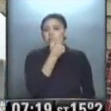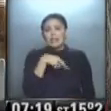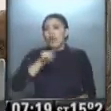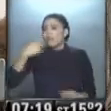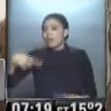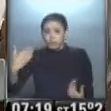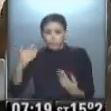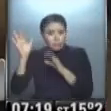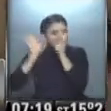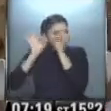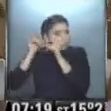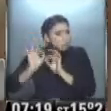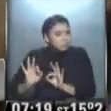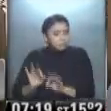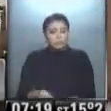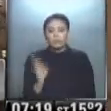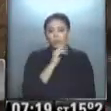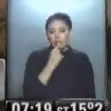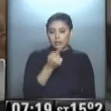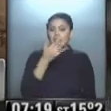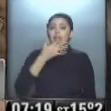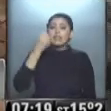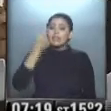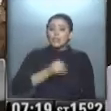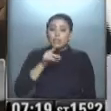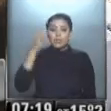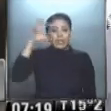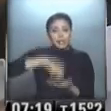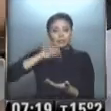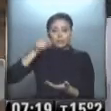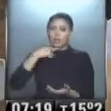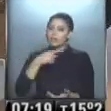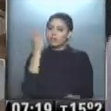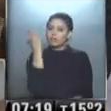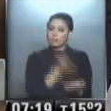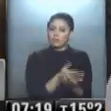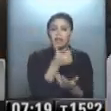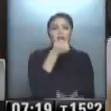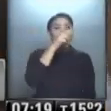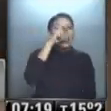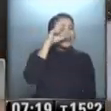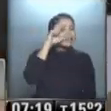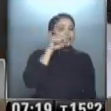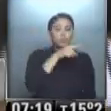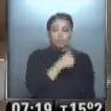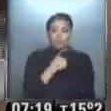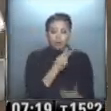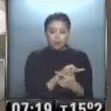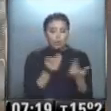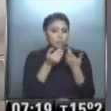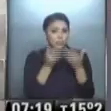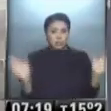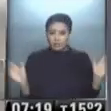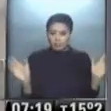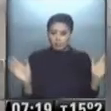cosa si bien el fallo del tribunal fue condenatorio tanto arse como su madre quedaron en libertad